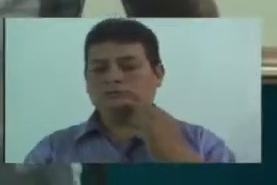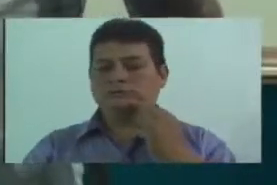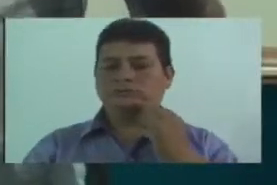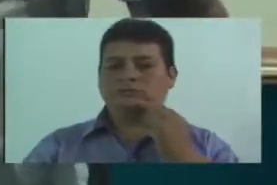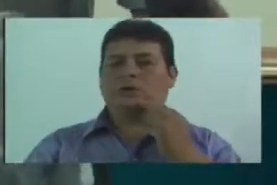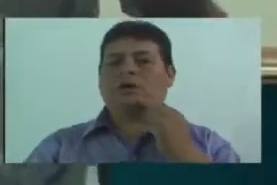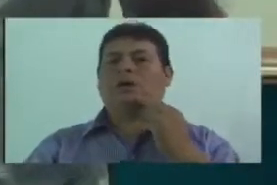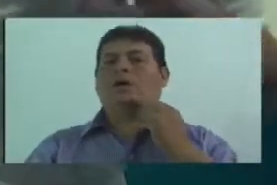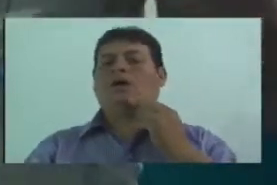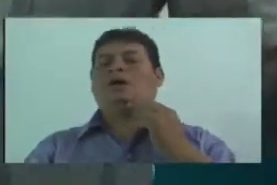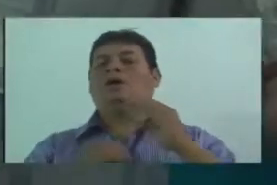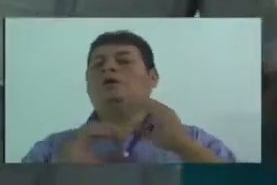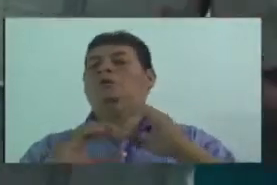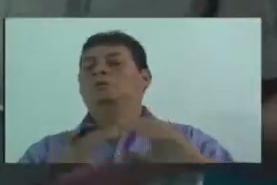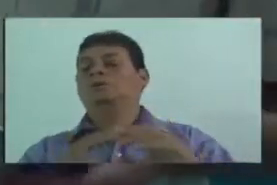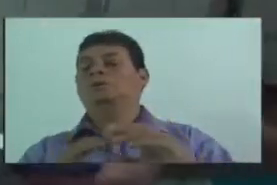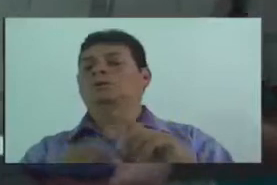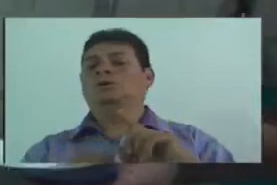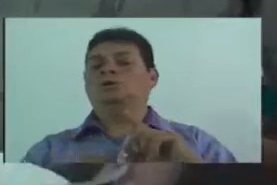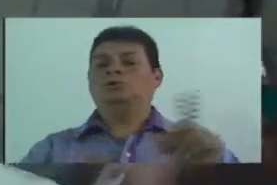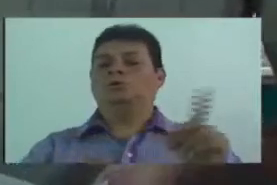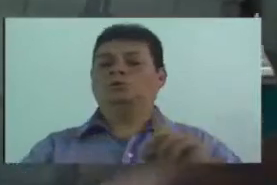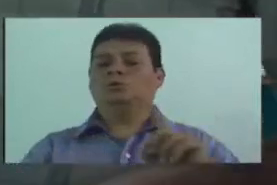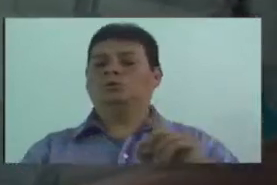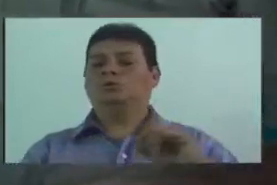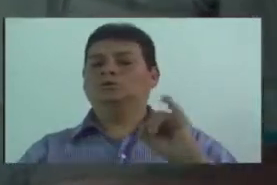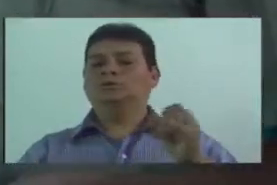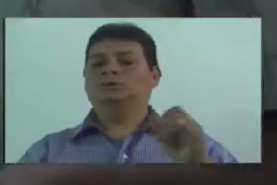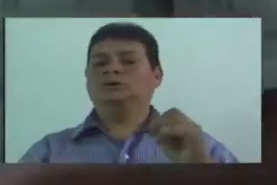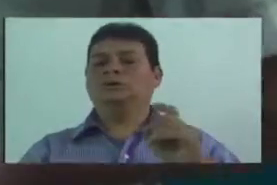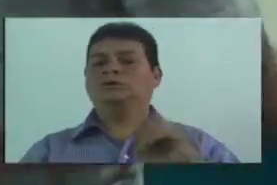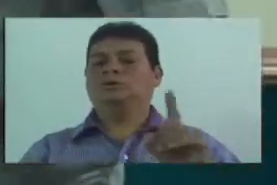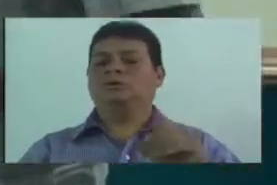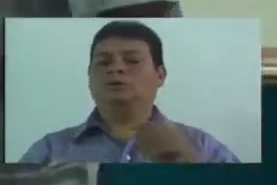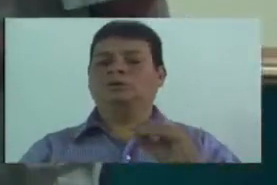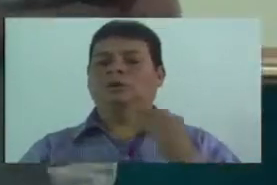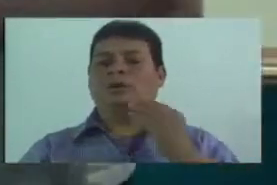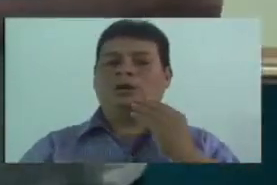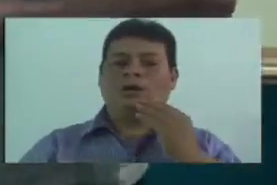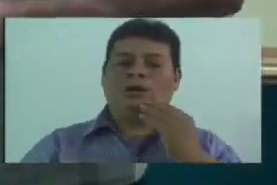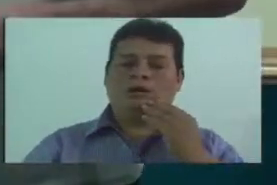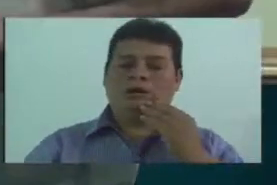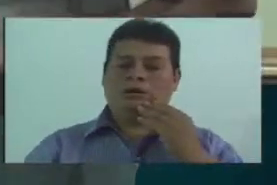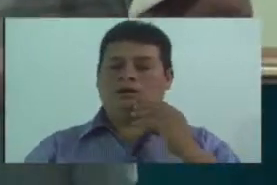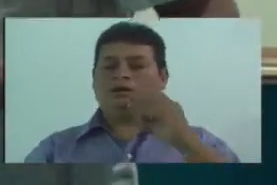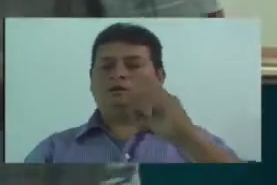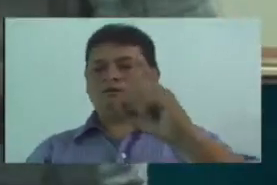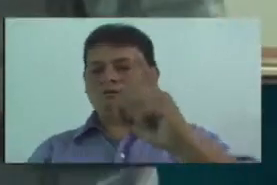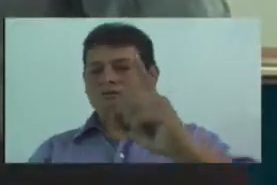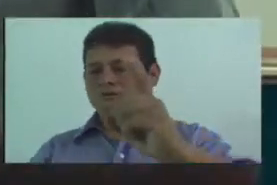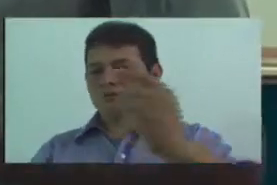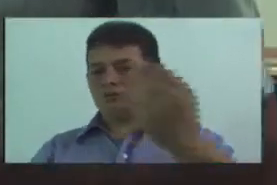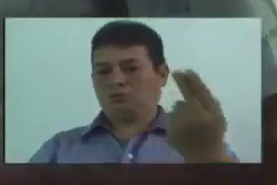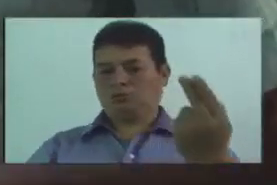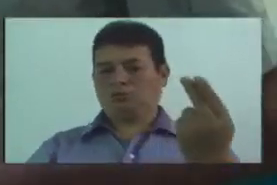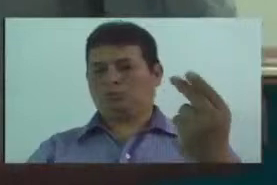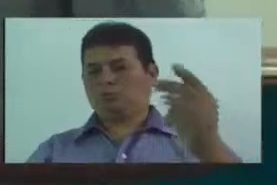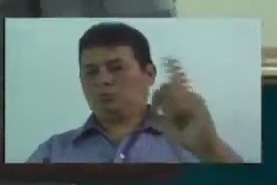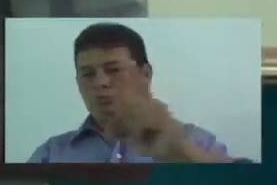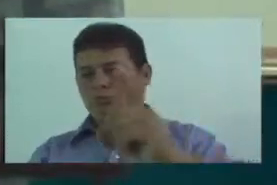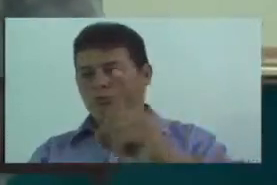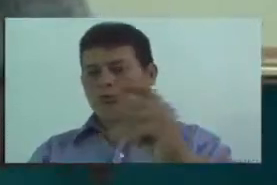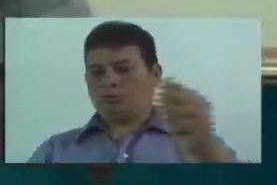No está diciendo si sí ni no, sino que puede ser. Expresa una duda. La siguiente